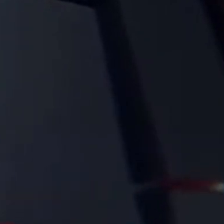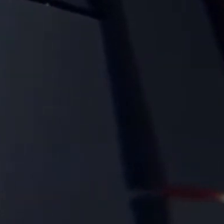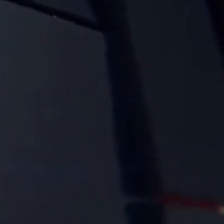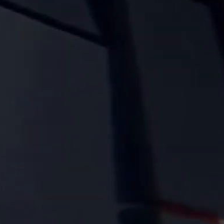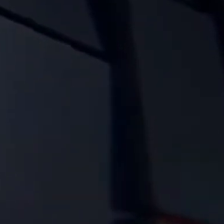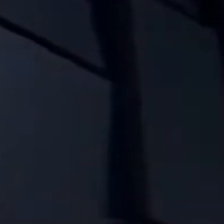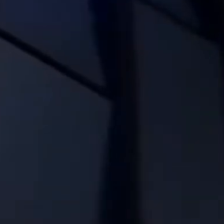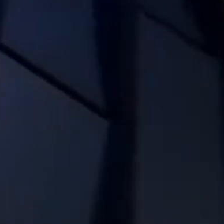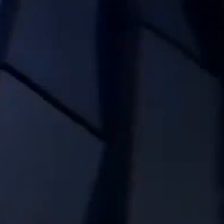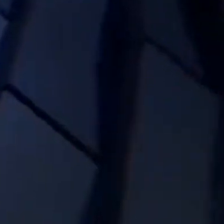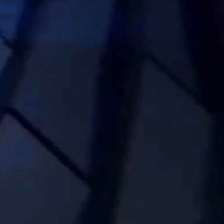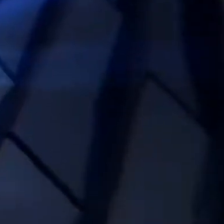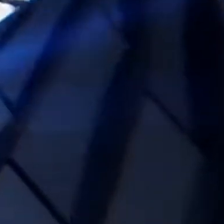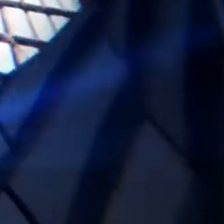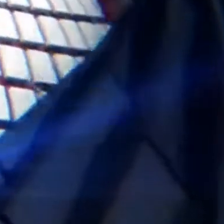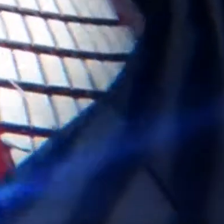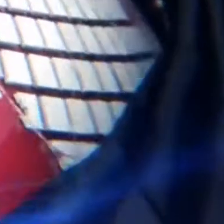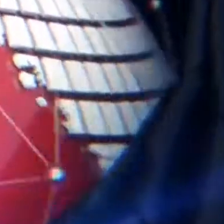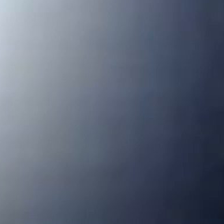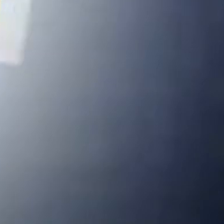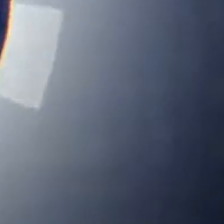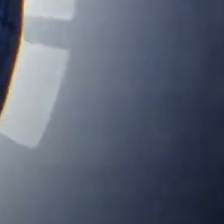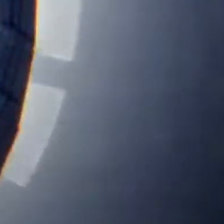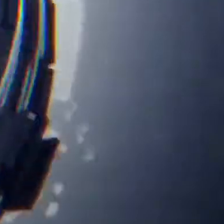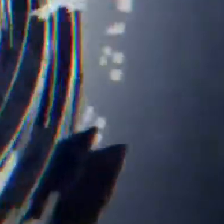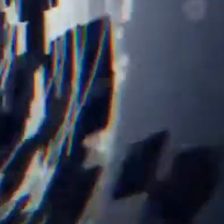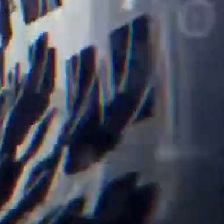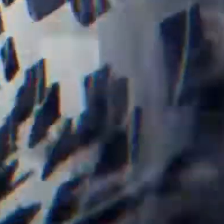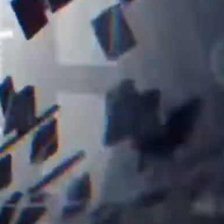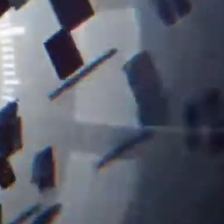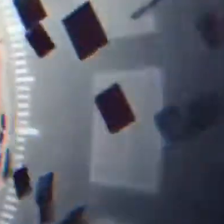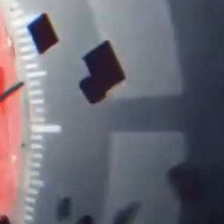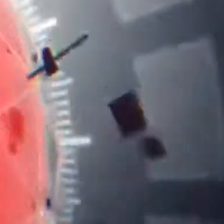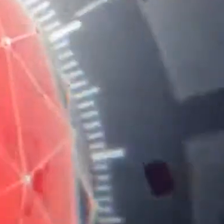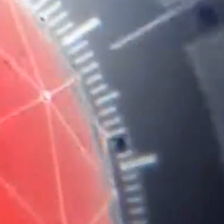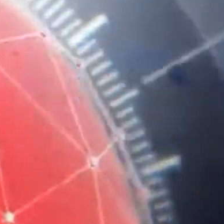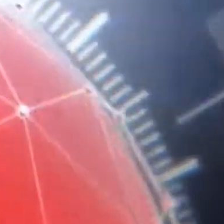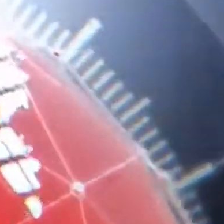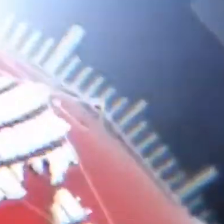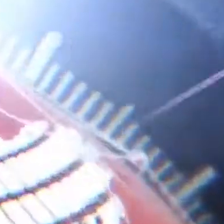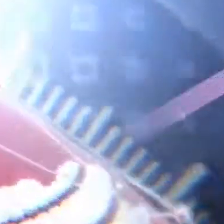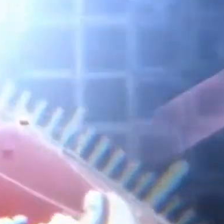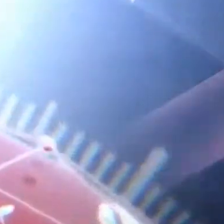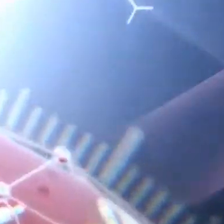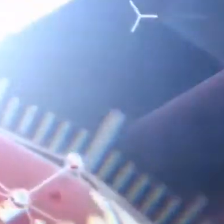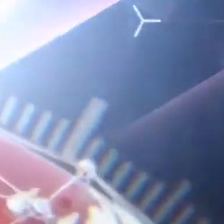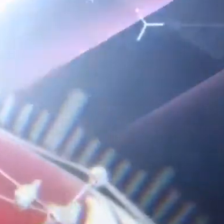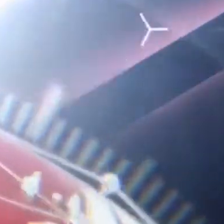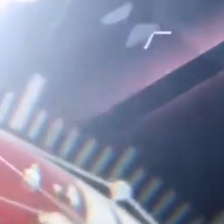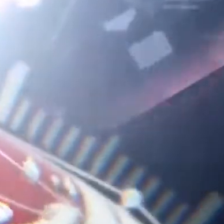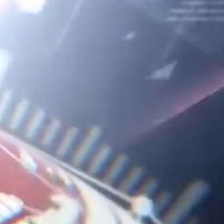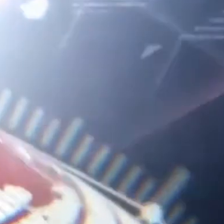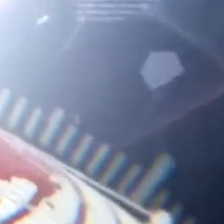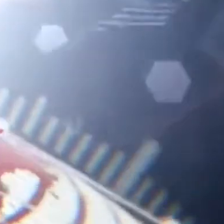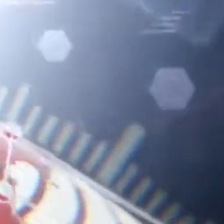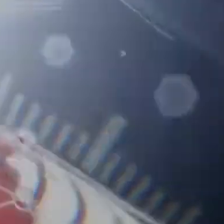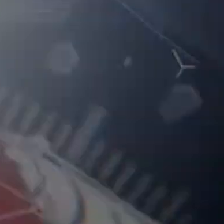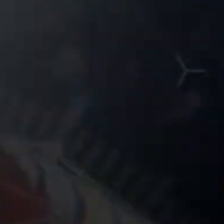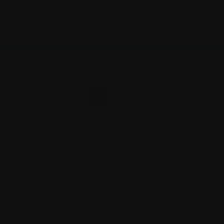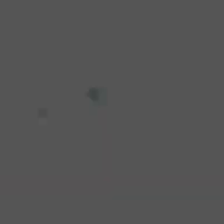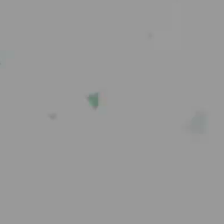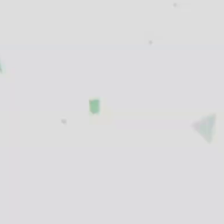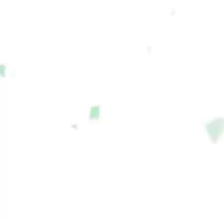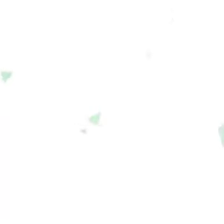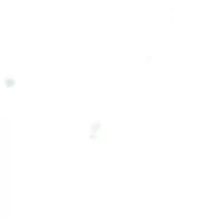Por medio del siguiente informe, Cornare ilustra a los municipios de San Francisco, Cocorná, San